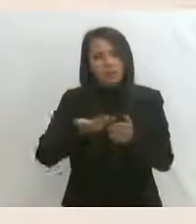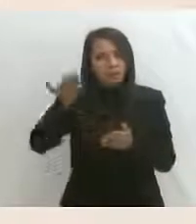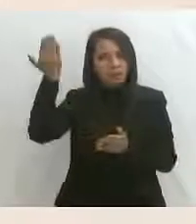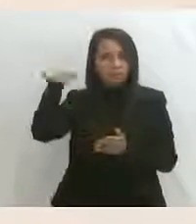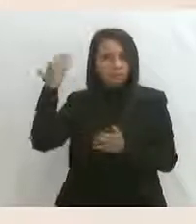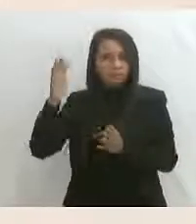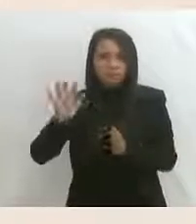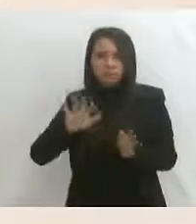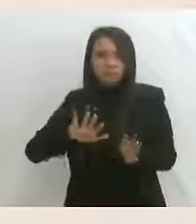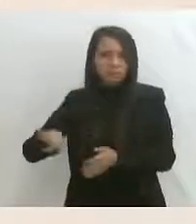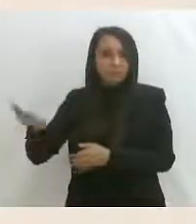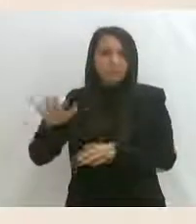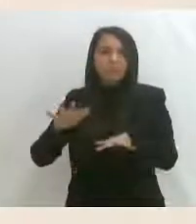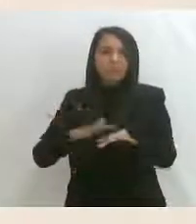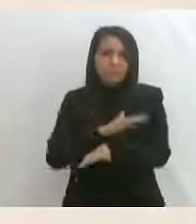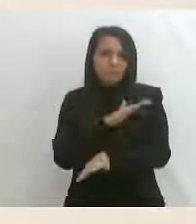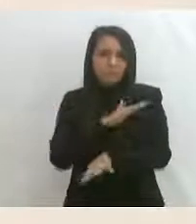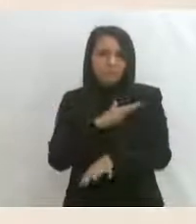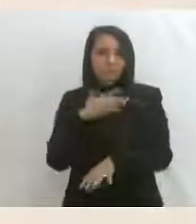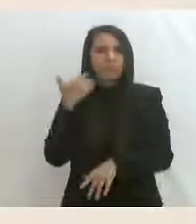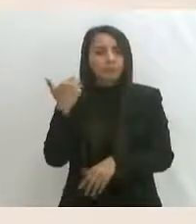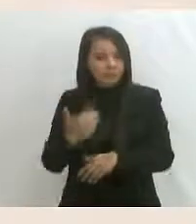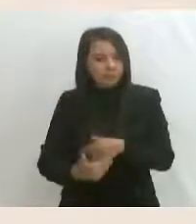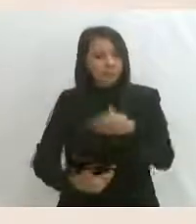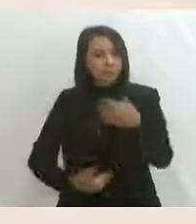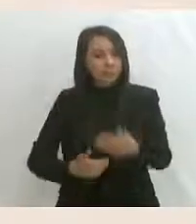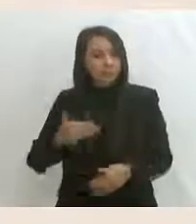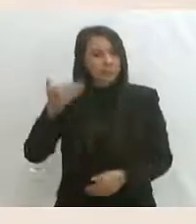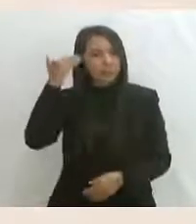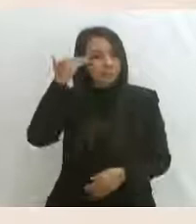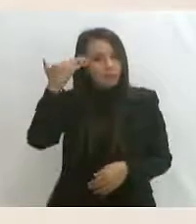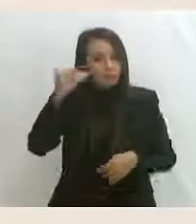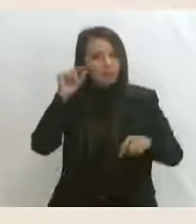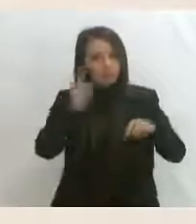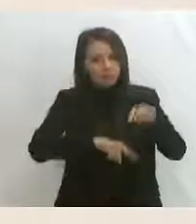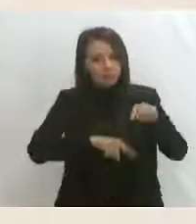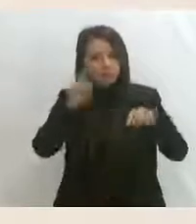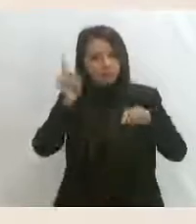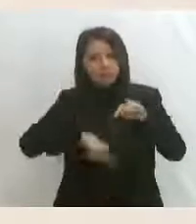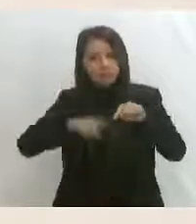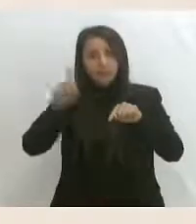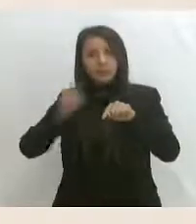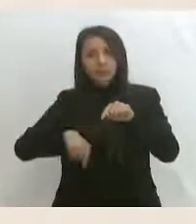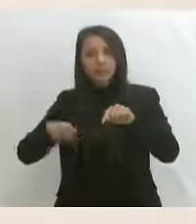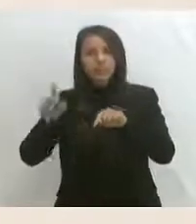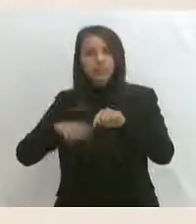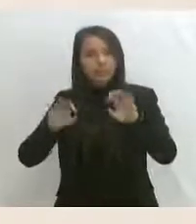Va a llevar algún tiempo que cambie por completo